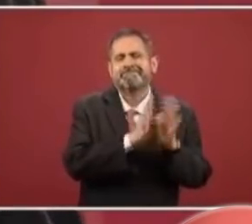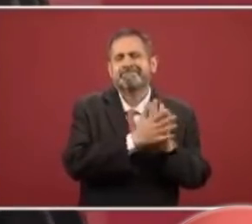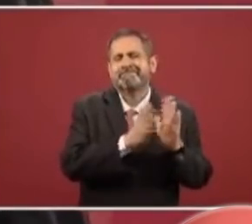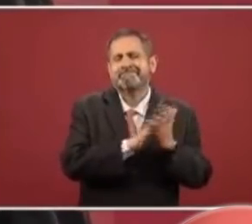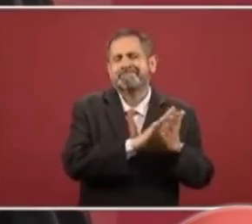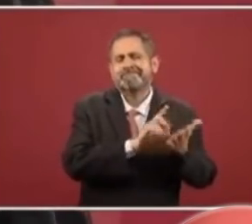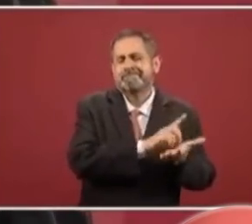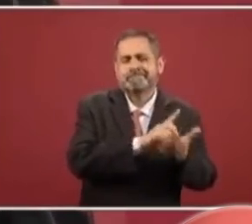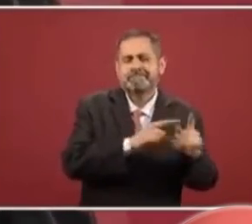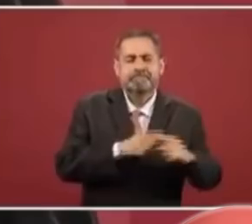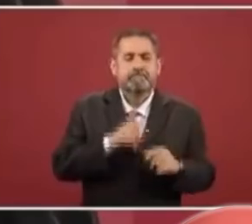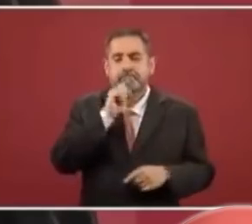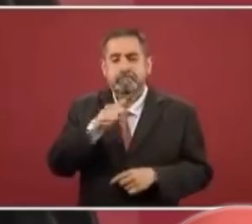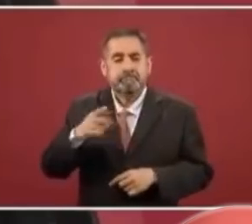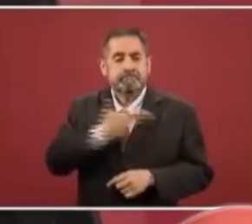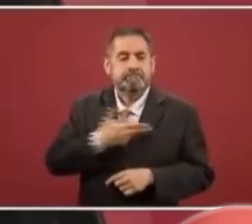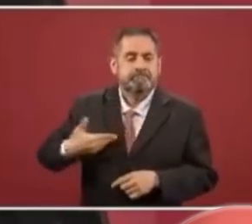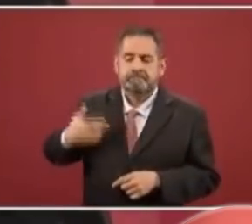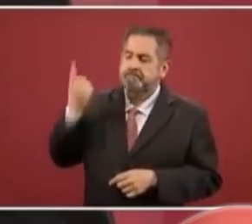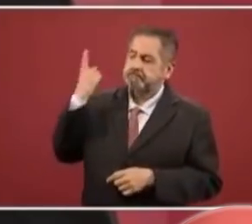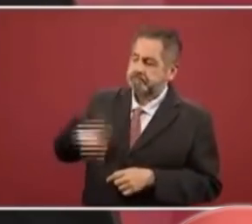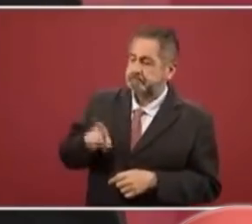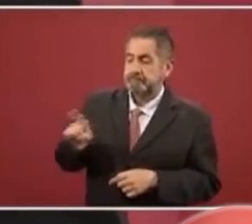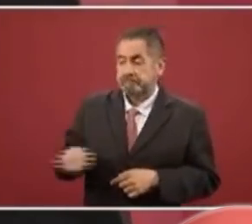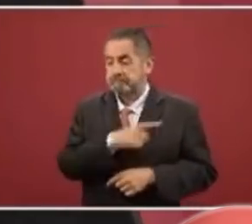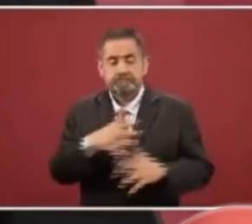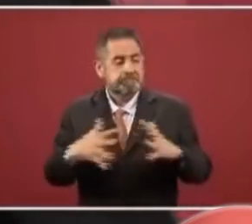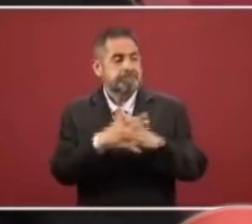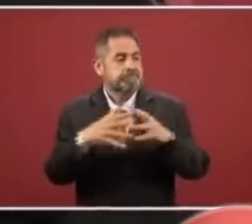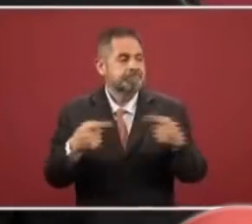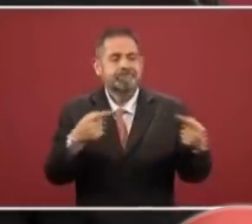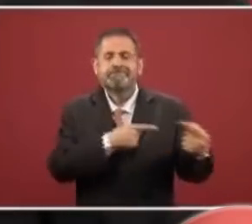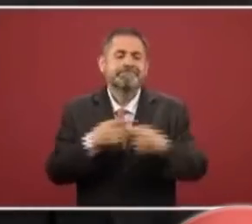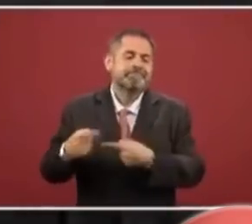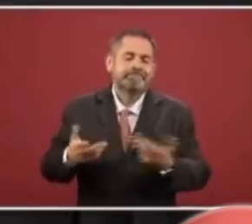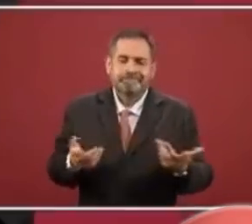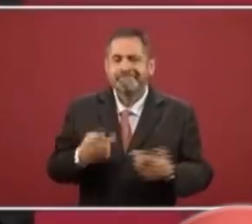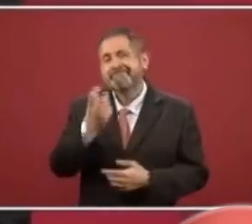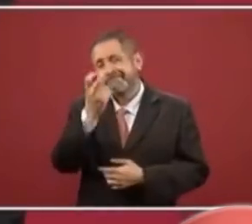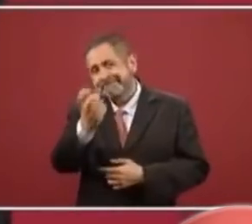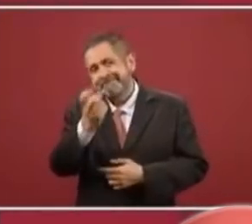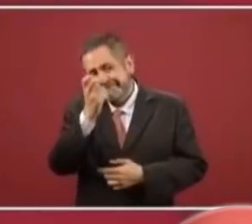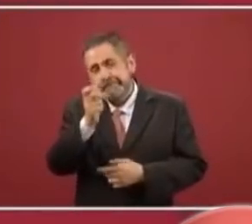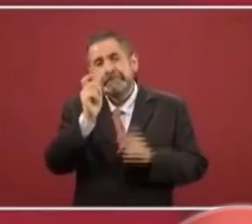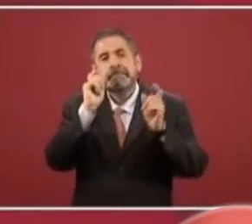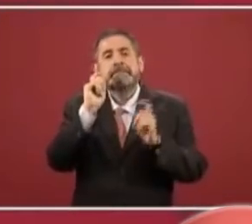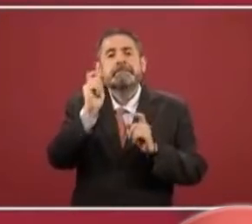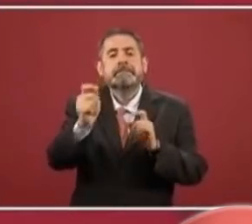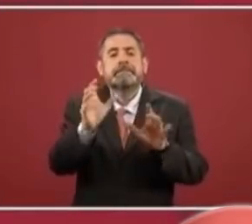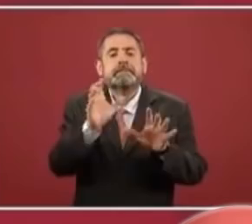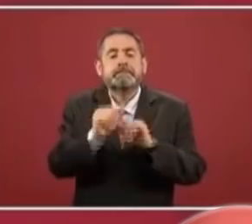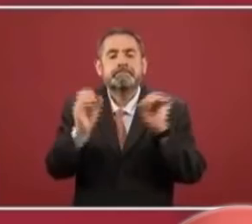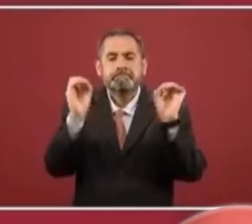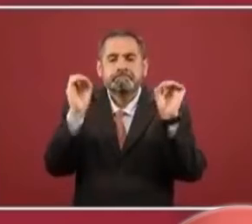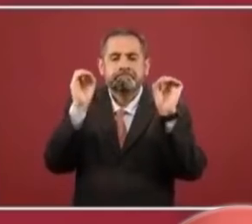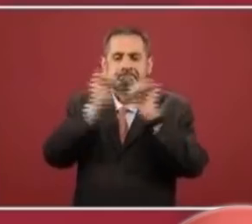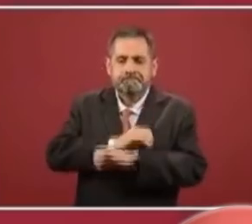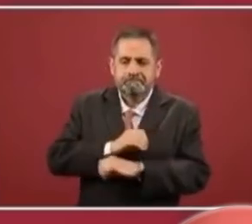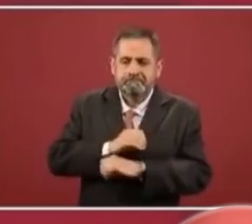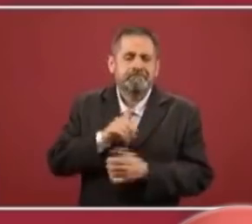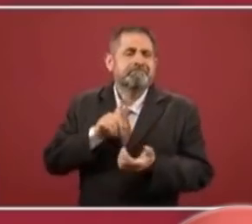también fue una instrucción, fue una orden. Entonces, esos son los oscuros, ¿no?